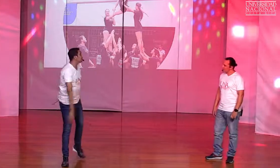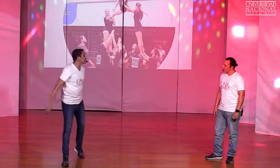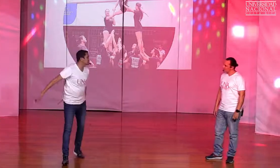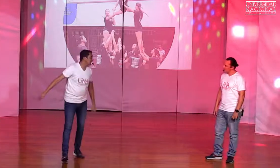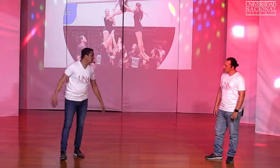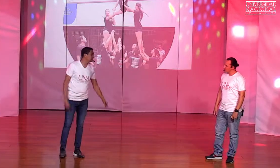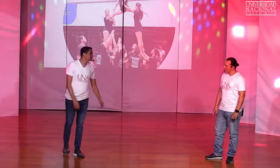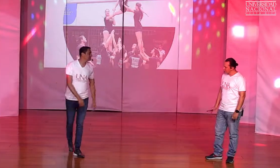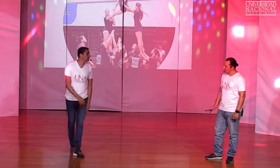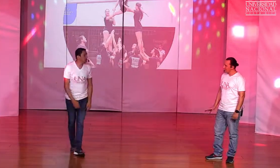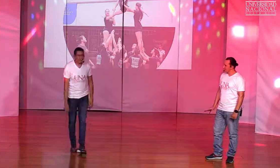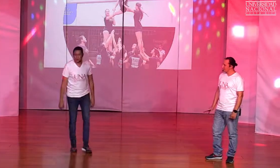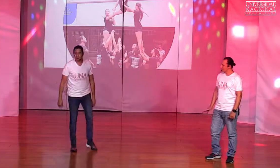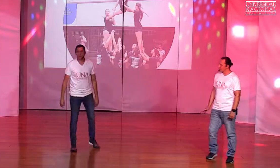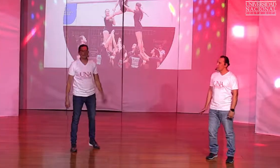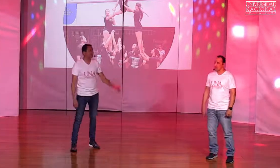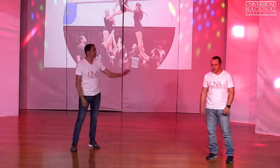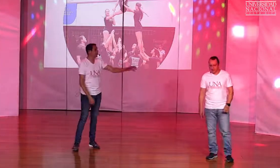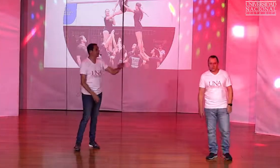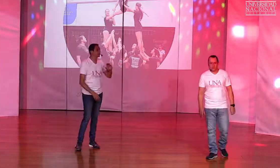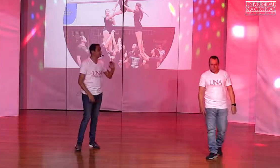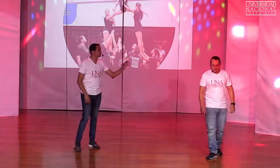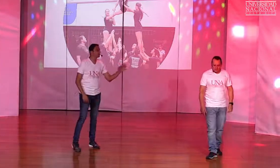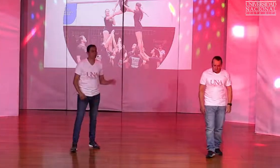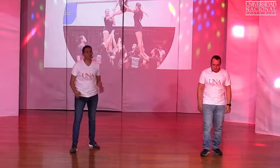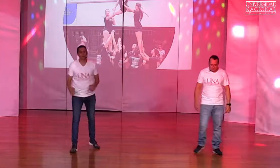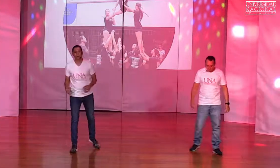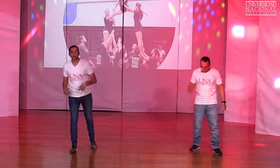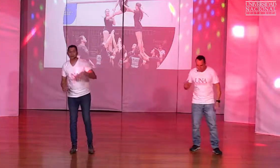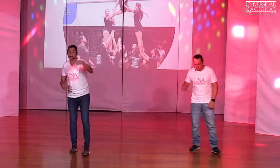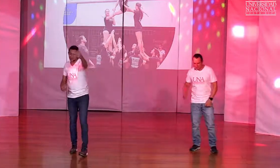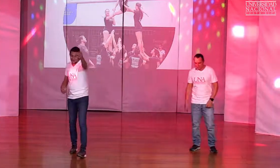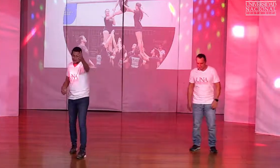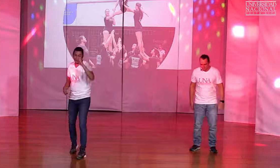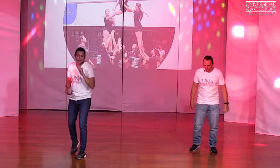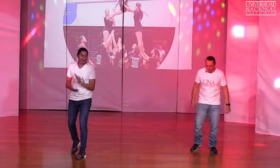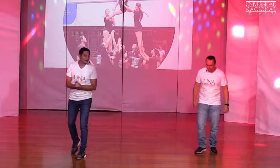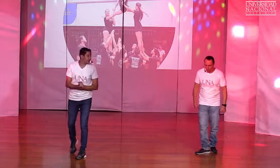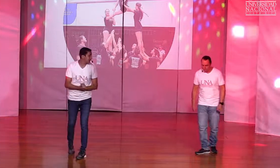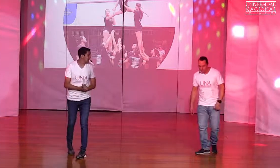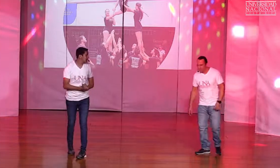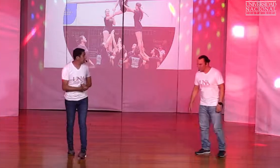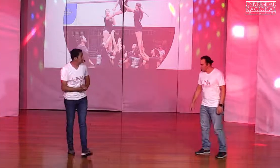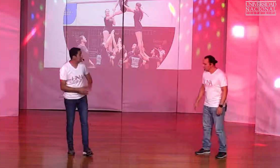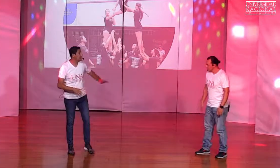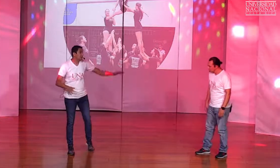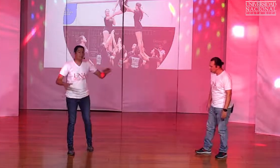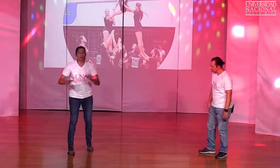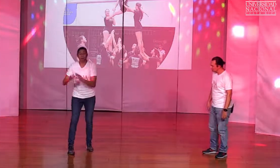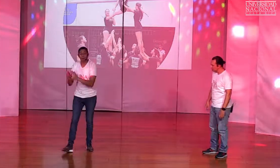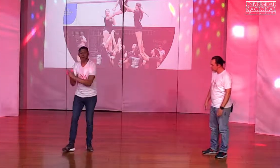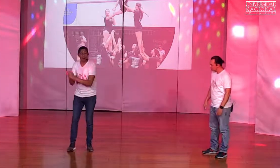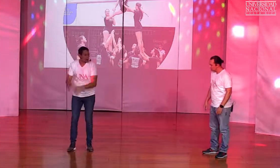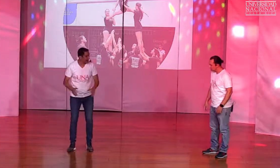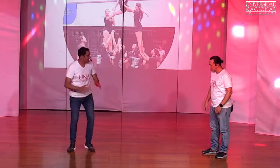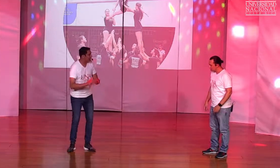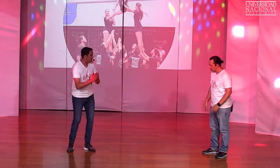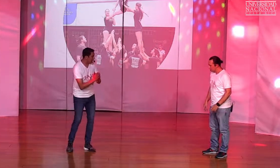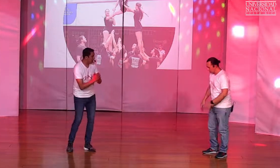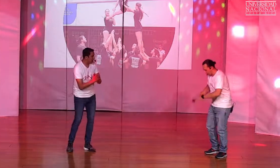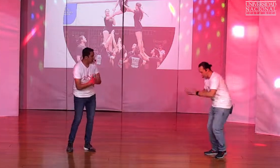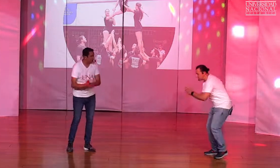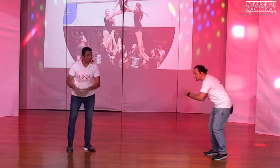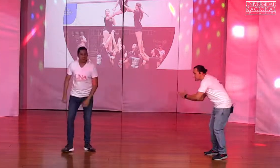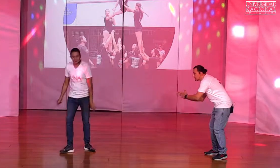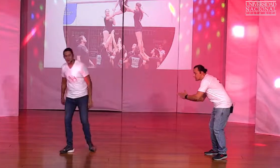pegaba 5 veces, Marito. 5 veces. 5 veces. Así Ok. Que entre los dos nos vamos a ayudar y la gente que Yo está te ahí ayudo. En las casitas también, vamos a pegarle, haga ahí el